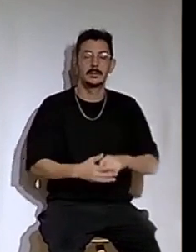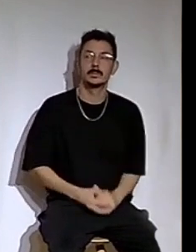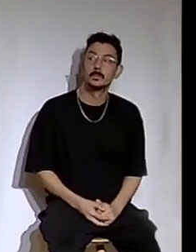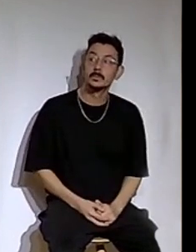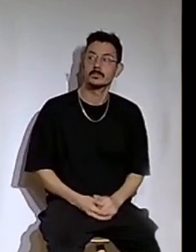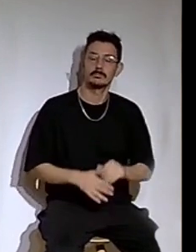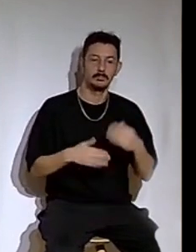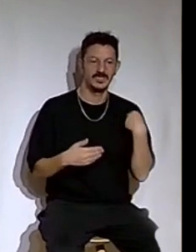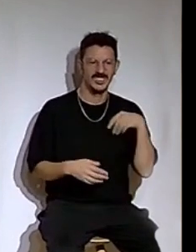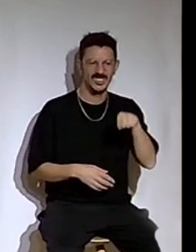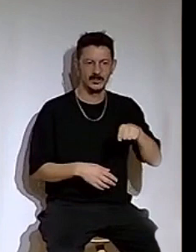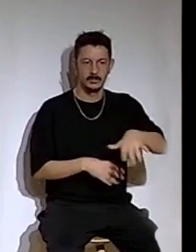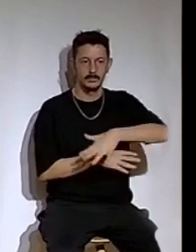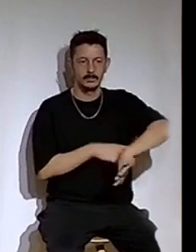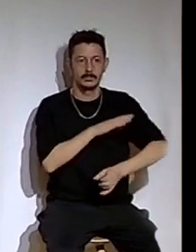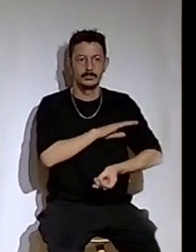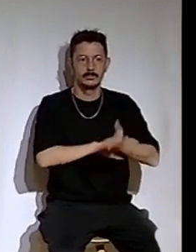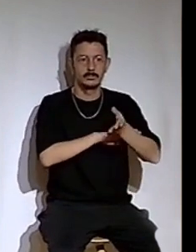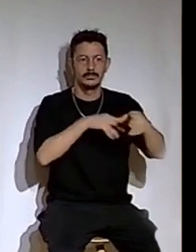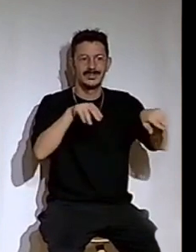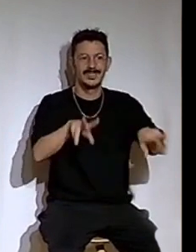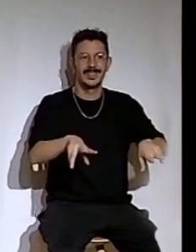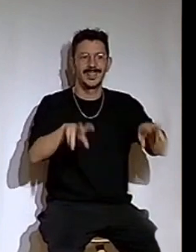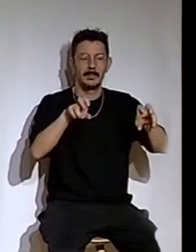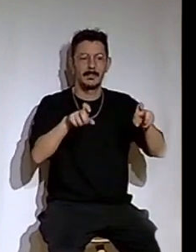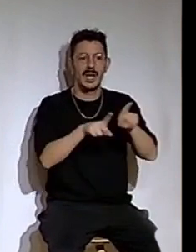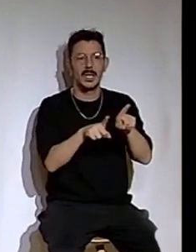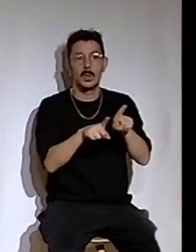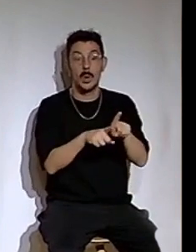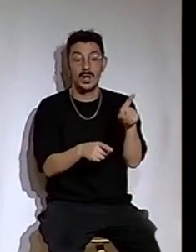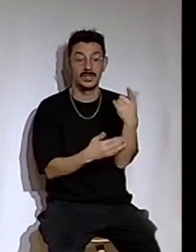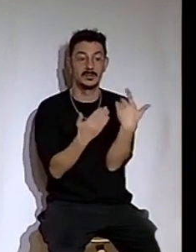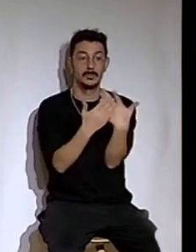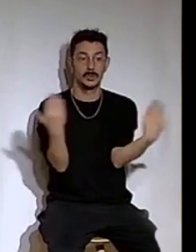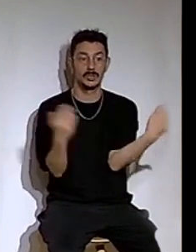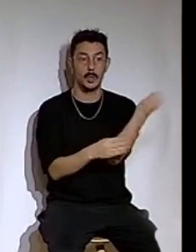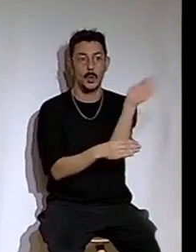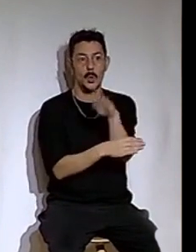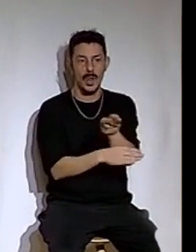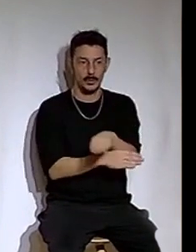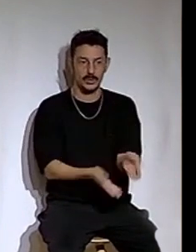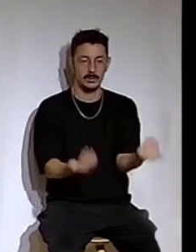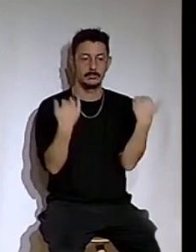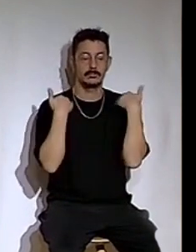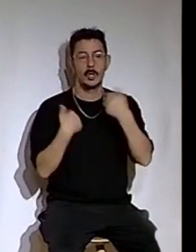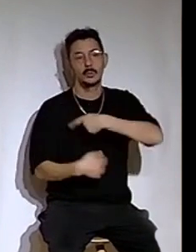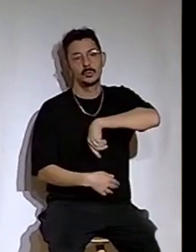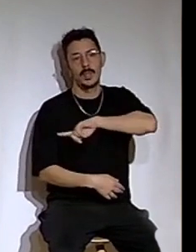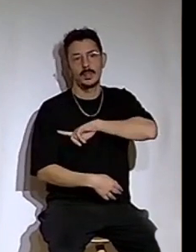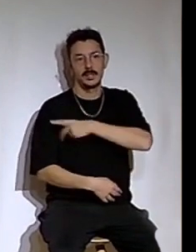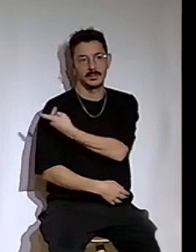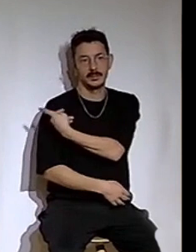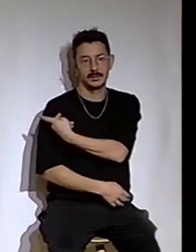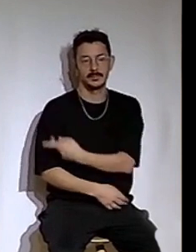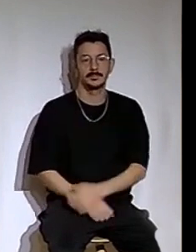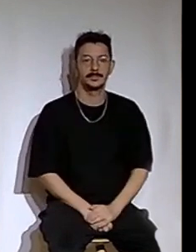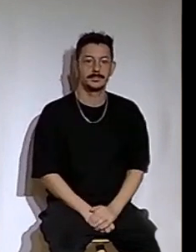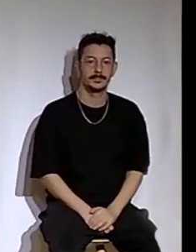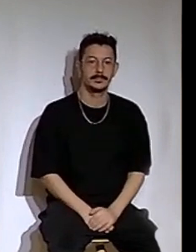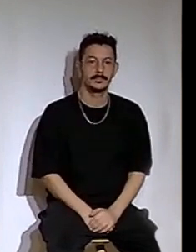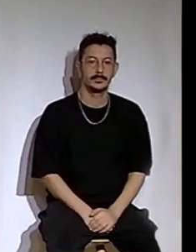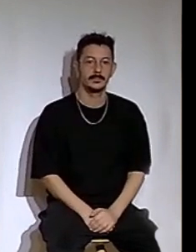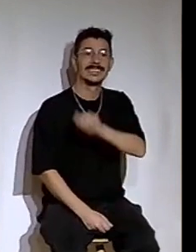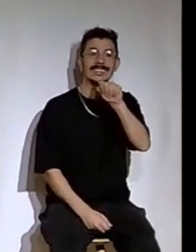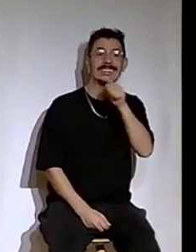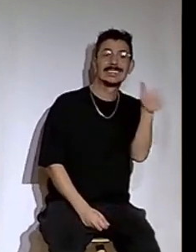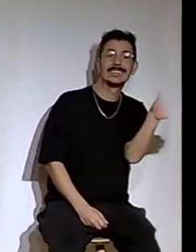específicamente la curaduría de la exposición que antes y disidencias y ahora bueno como casi todas